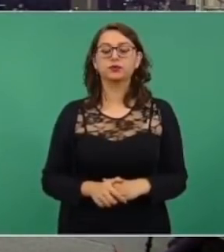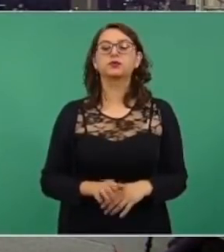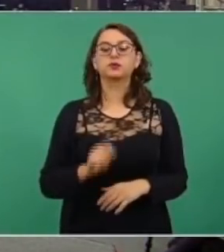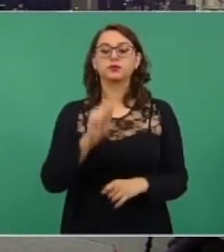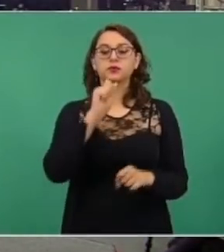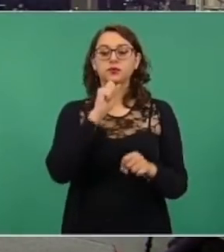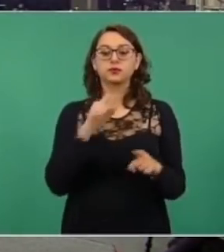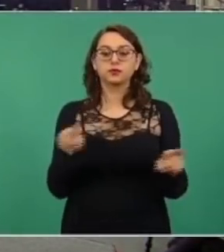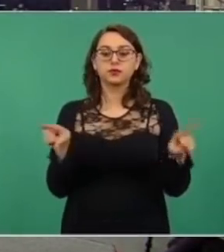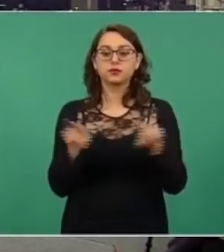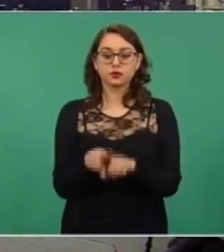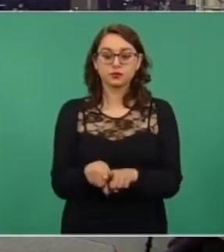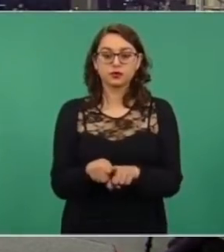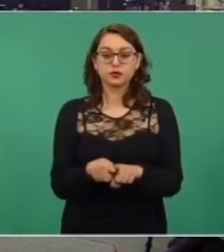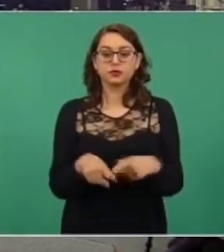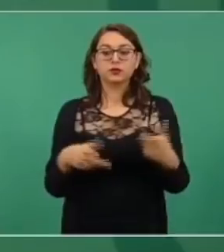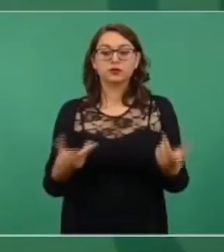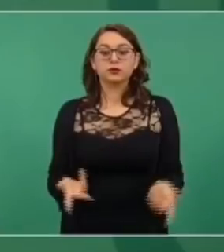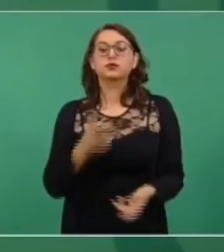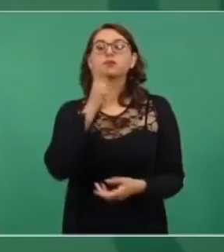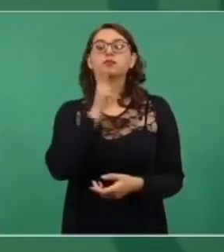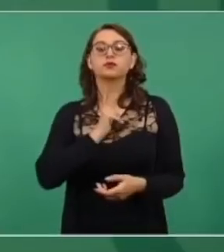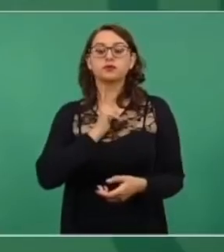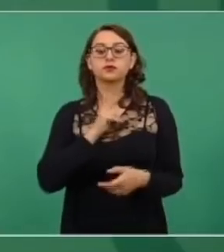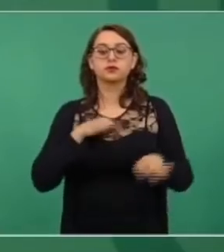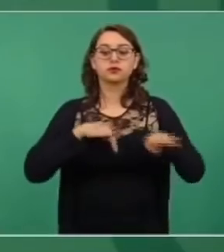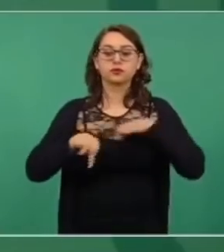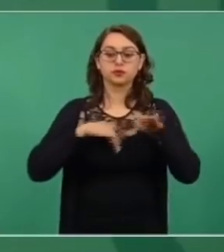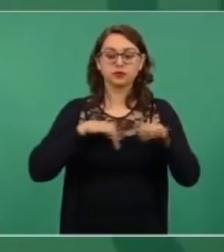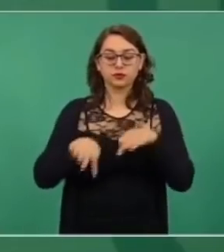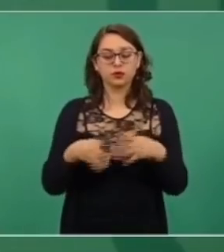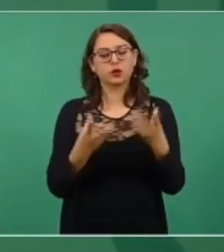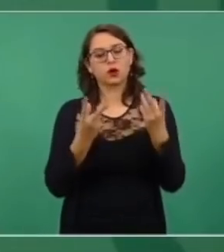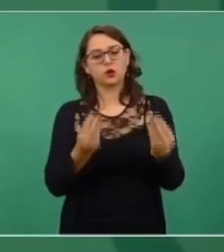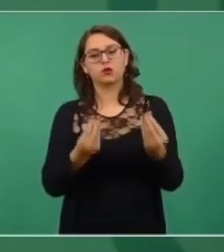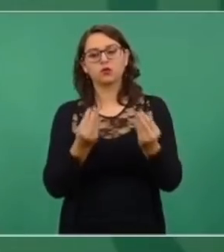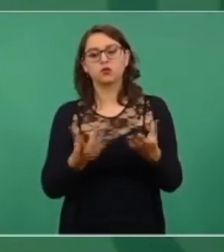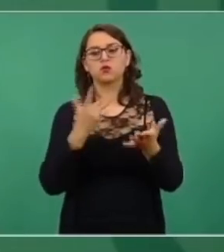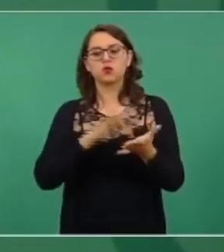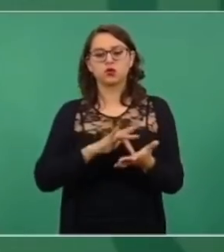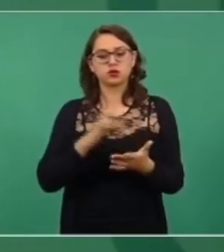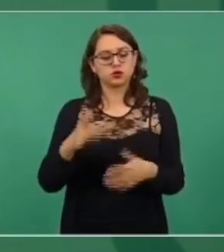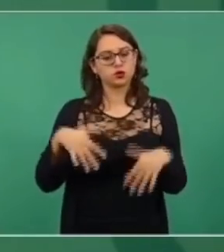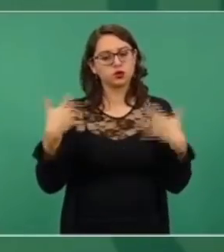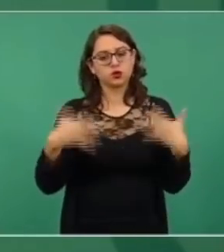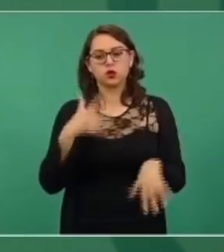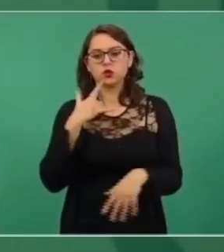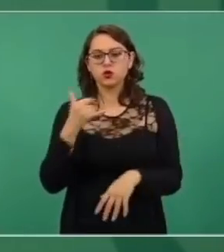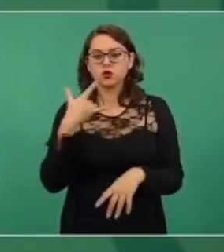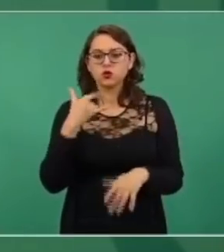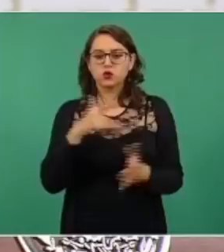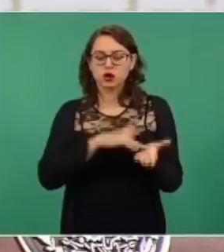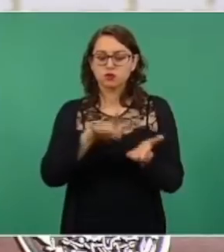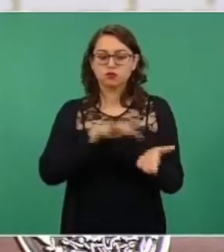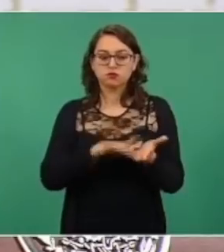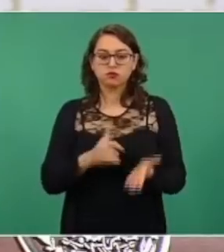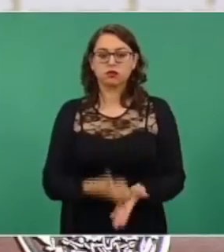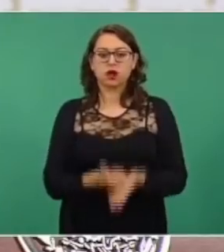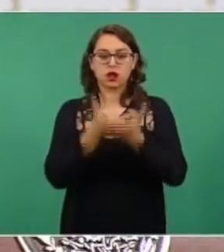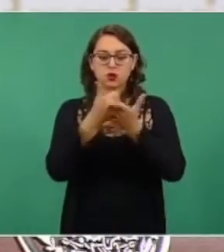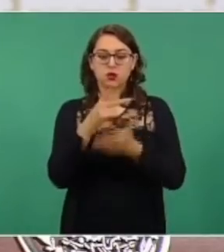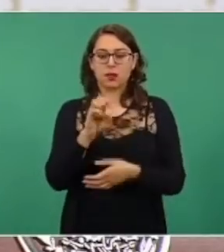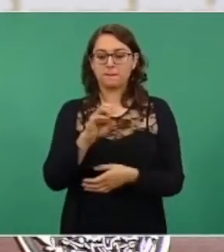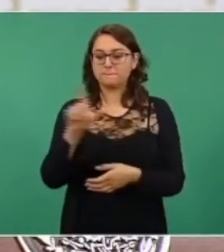También decirle a los trabajadores petroleros que les agradecemos mucho por todo su apoyo, porque nos están ayudando a rescatar